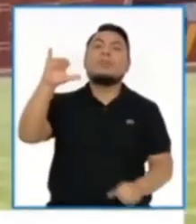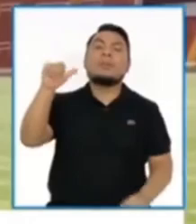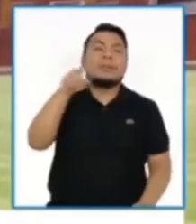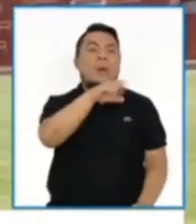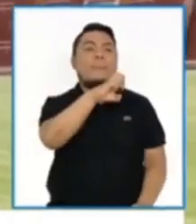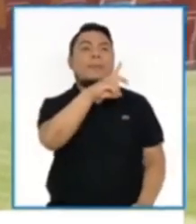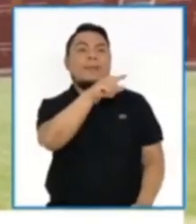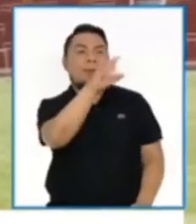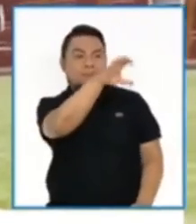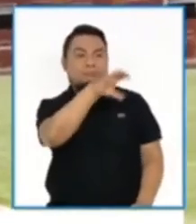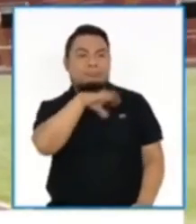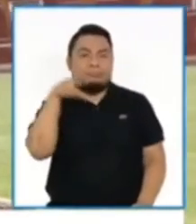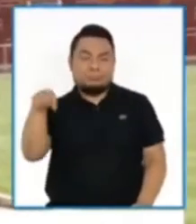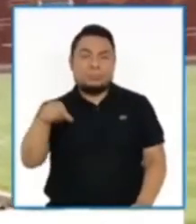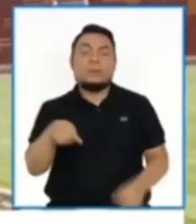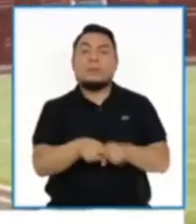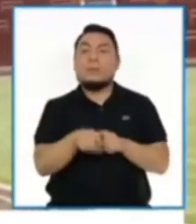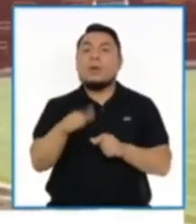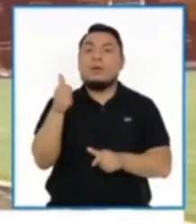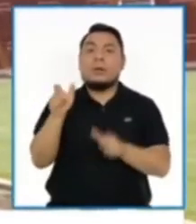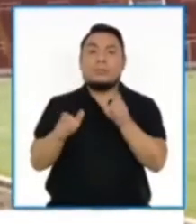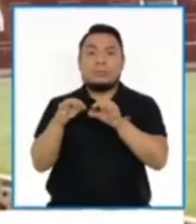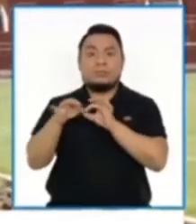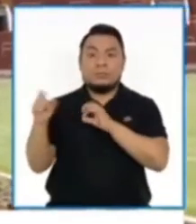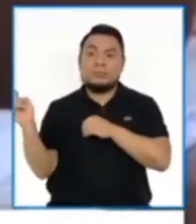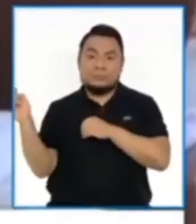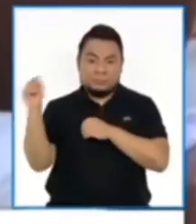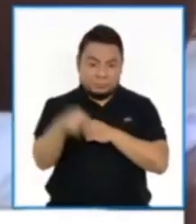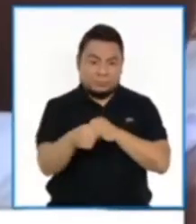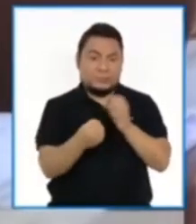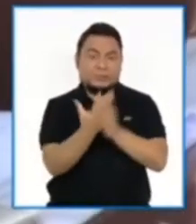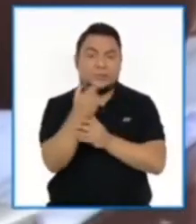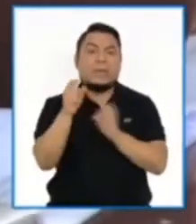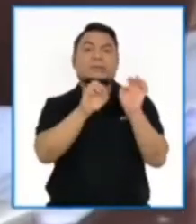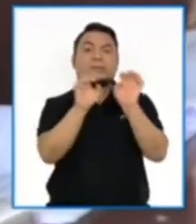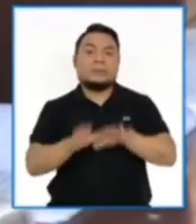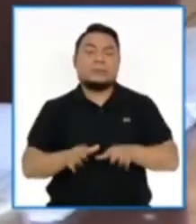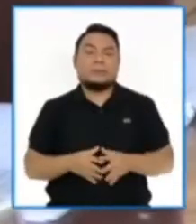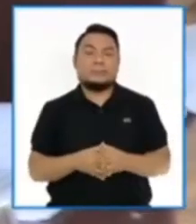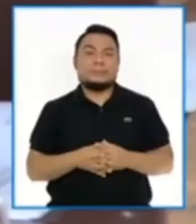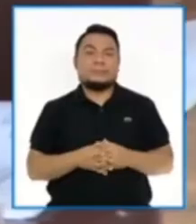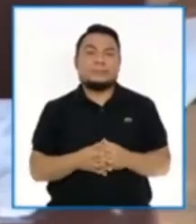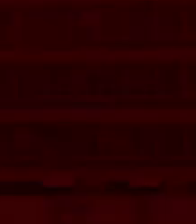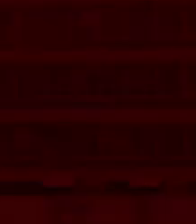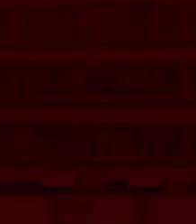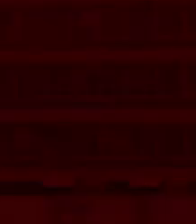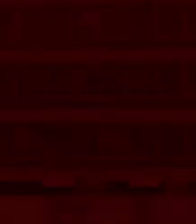y Pedregal. Postulantes de otras regiones llegarán a la Ciudad Blanca para rendir la prueba.